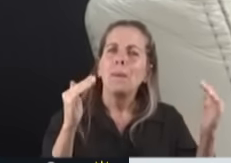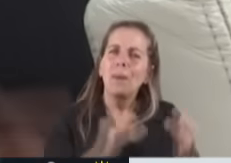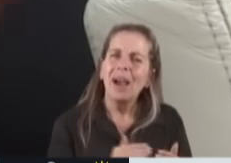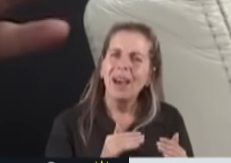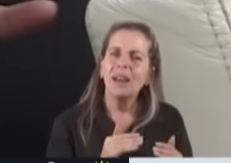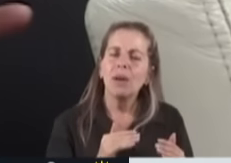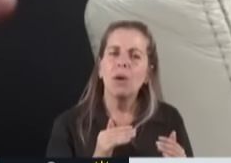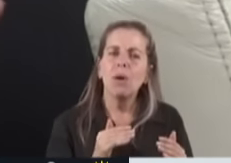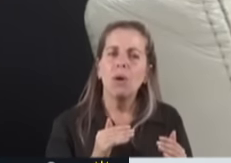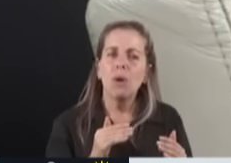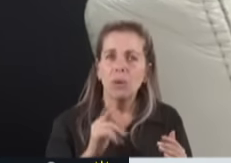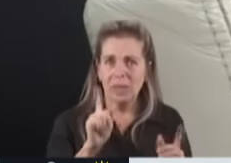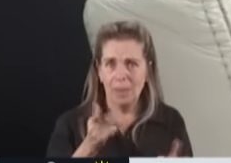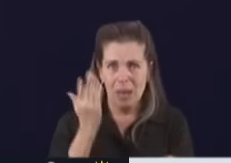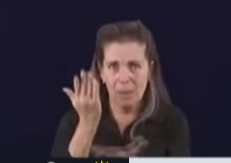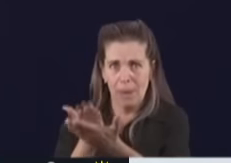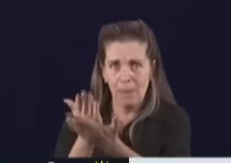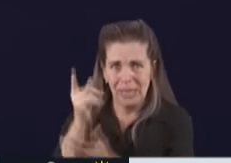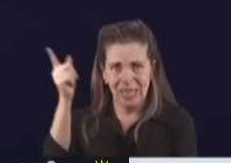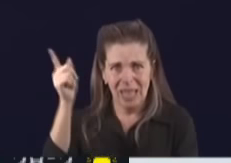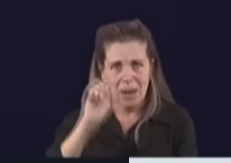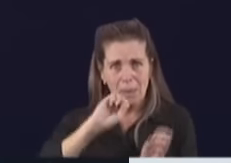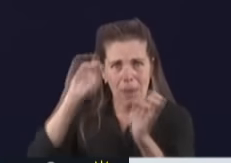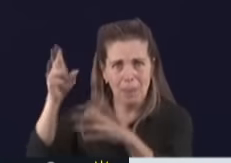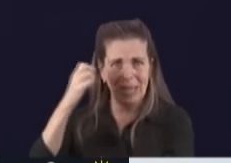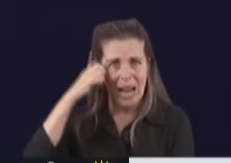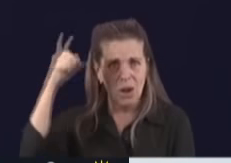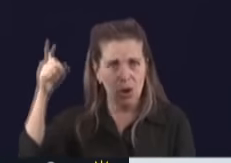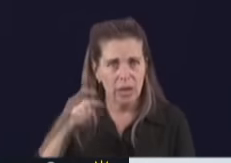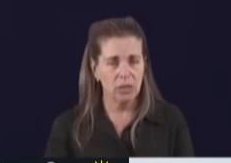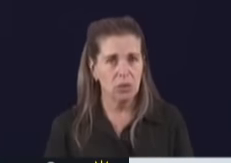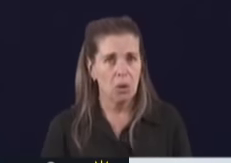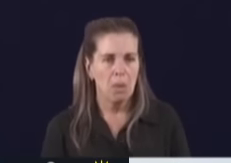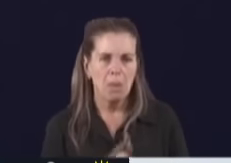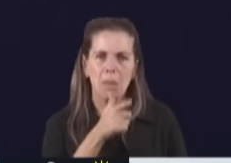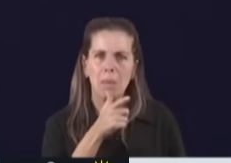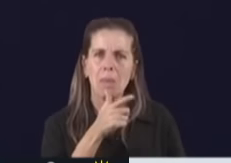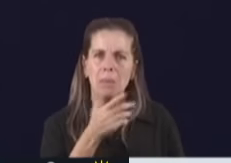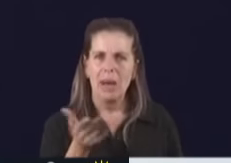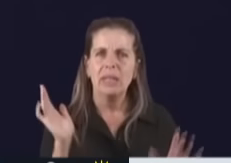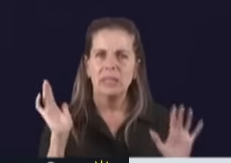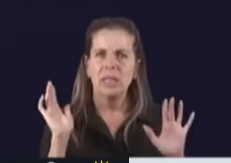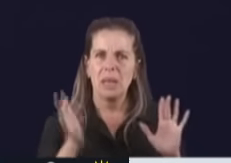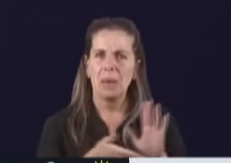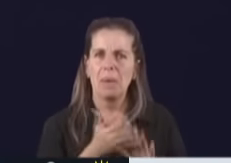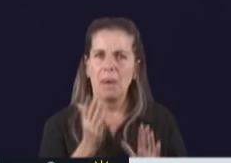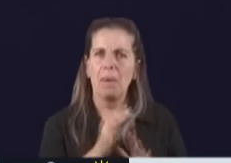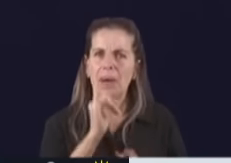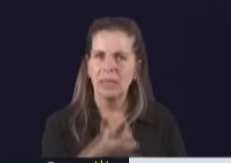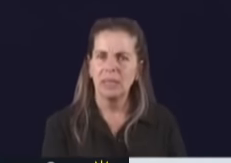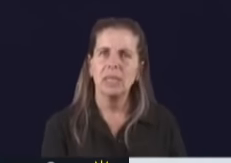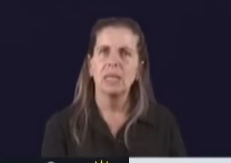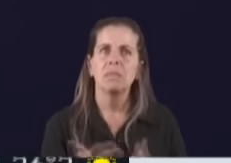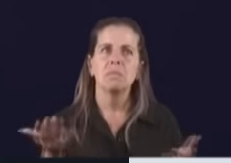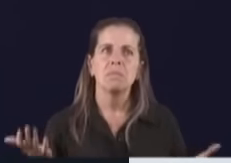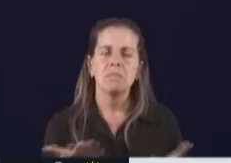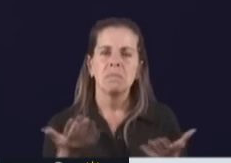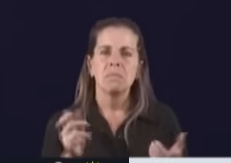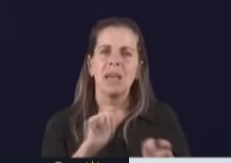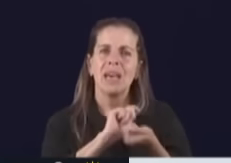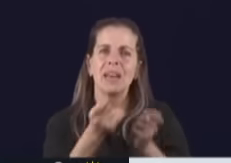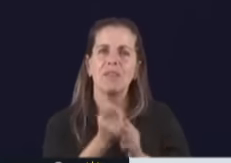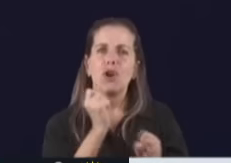también? ¿Lo van a presentar ahora? Va a haber, entiendo que va a haber algo dentro va a haber un apartado en la reforma